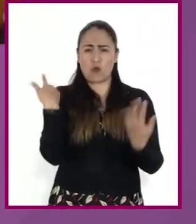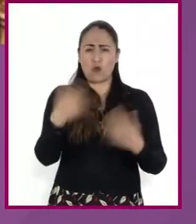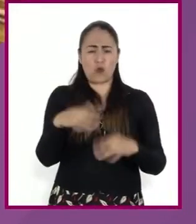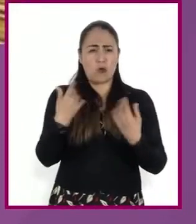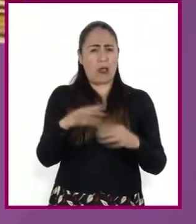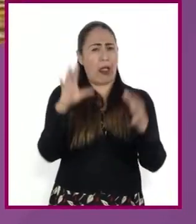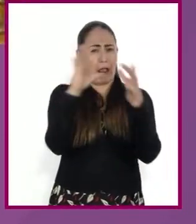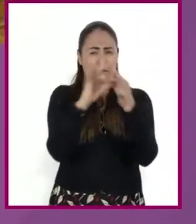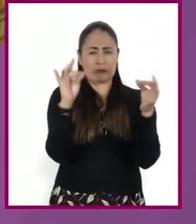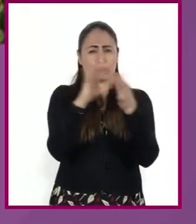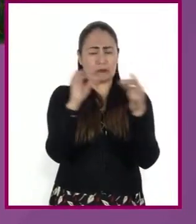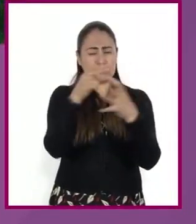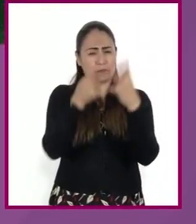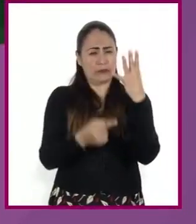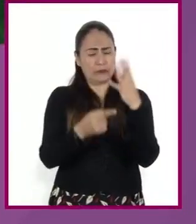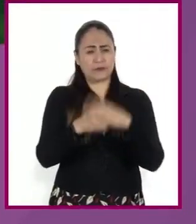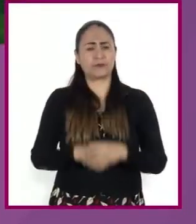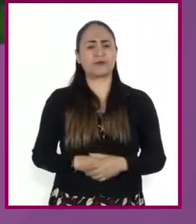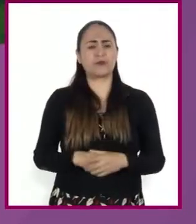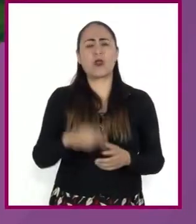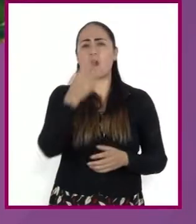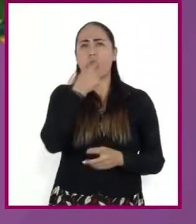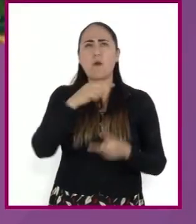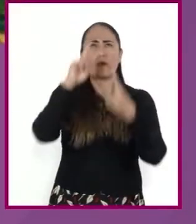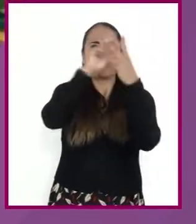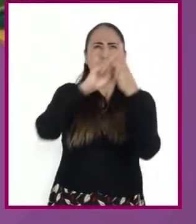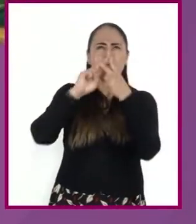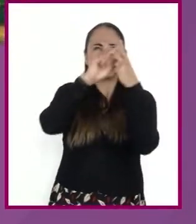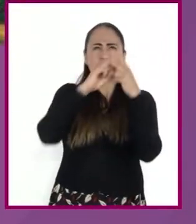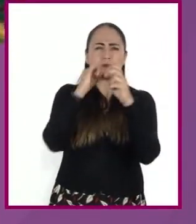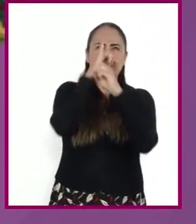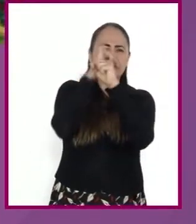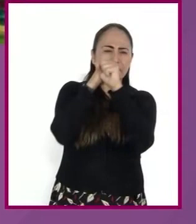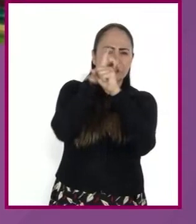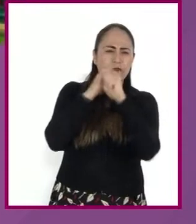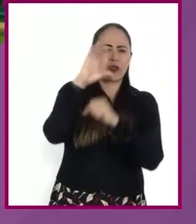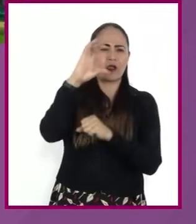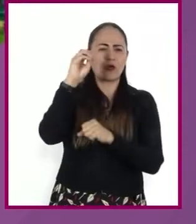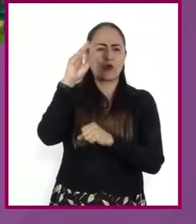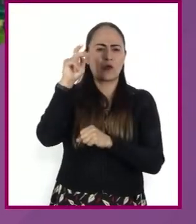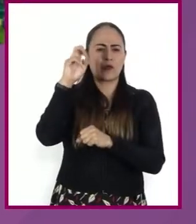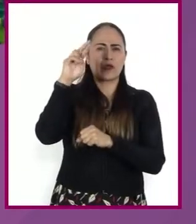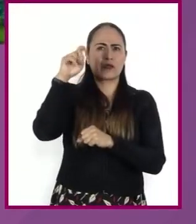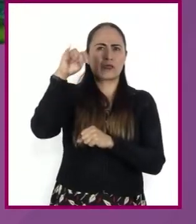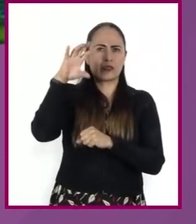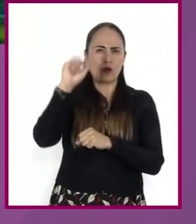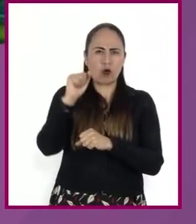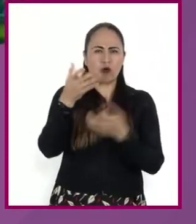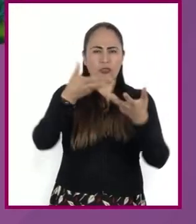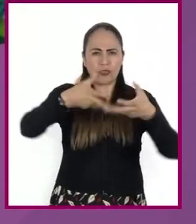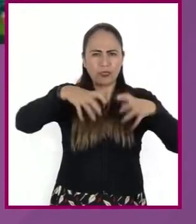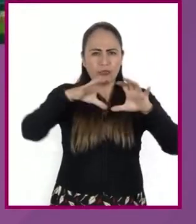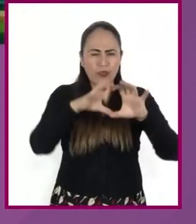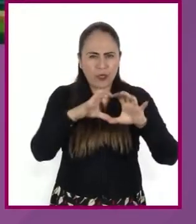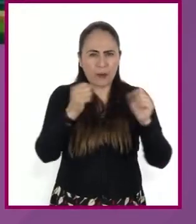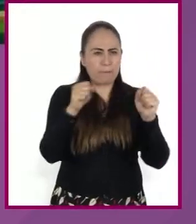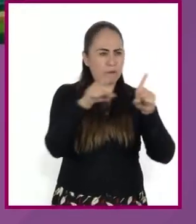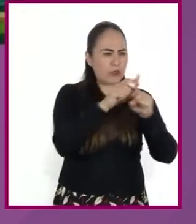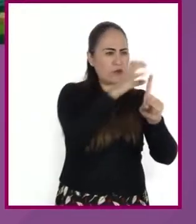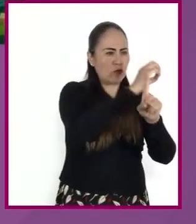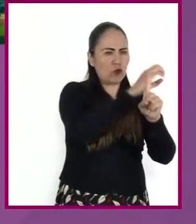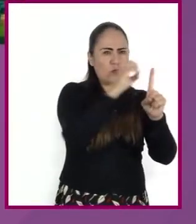explicaciones científicas, cuando el astrónomo polaco Nicolás Copérnico demostró que la Tierra y los demás planetas